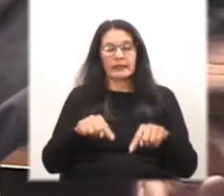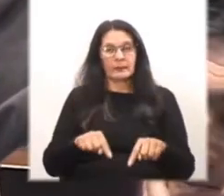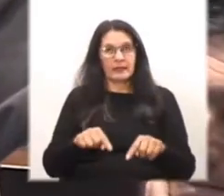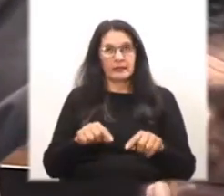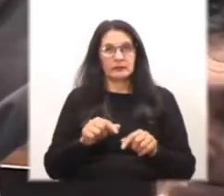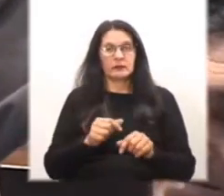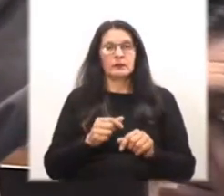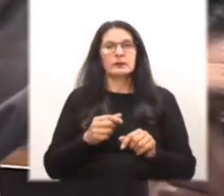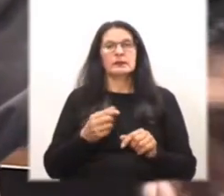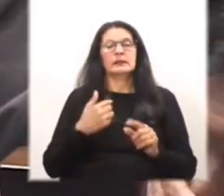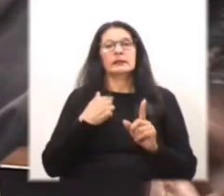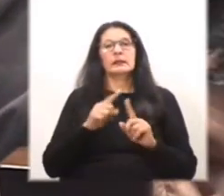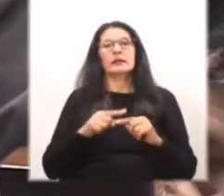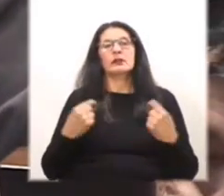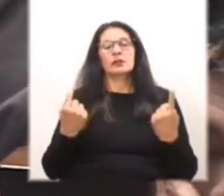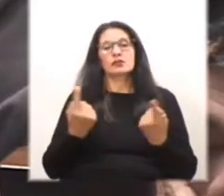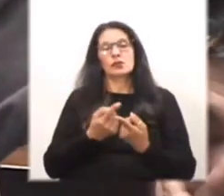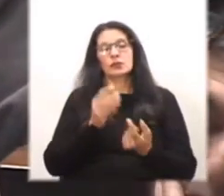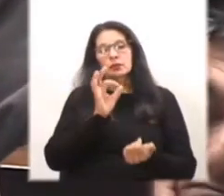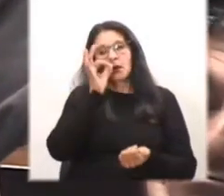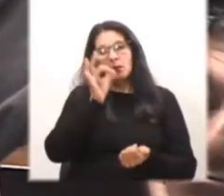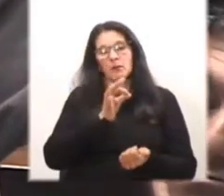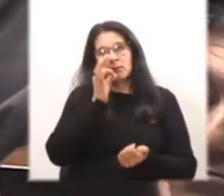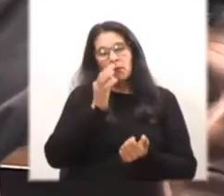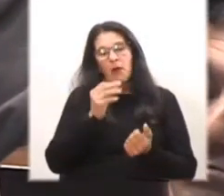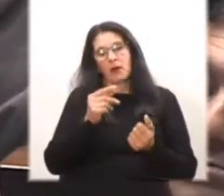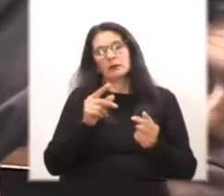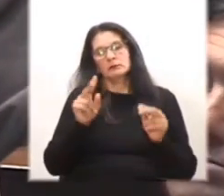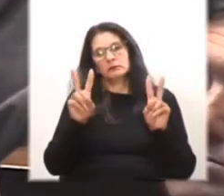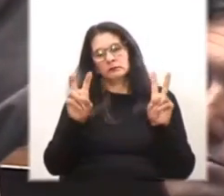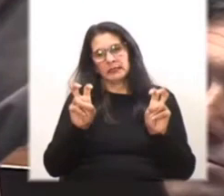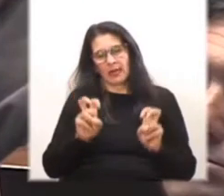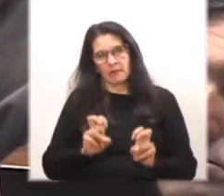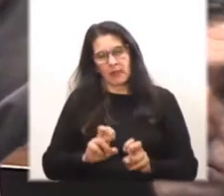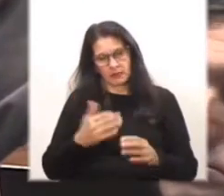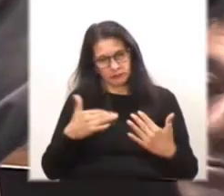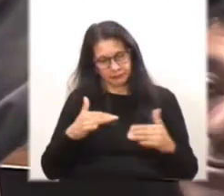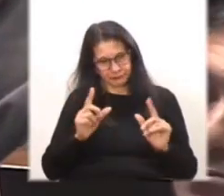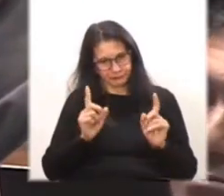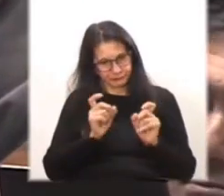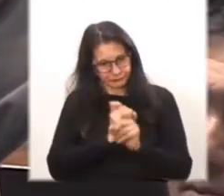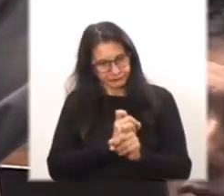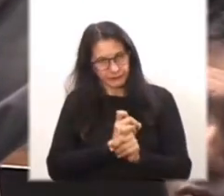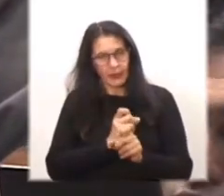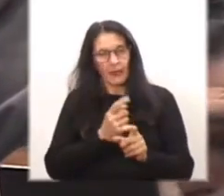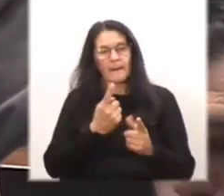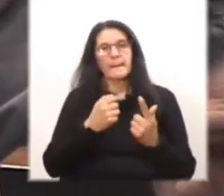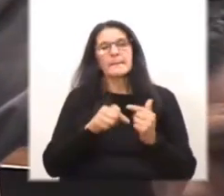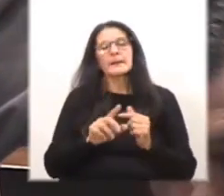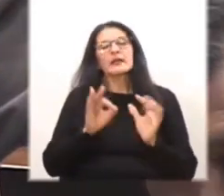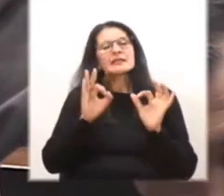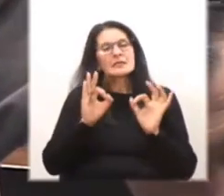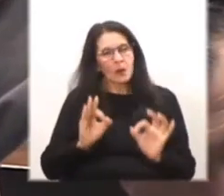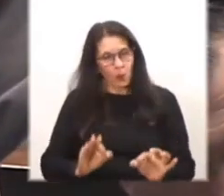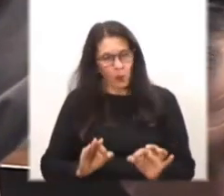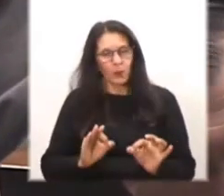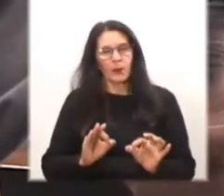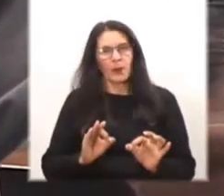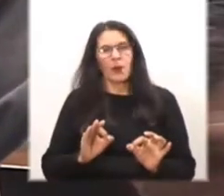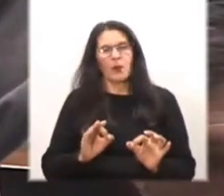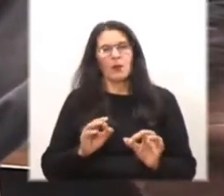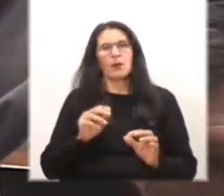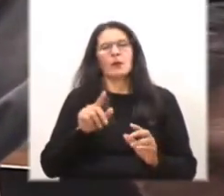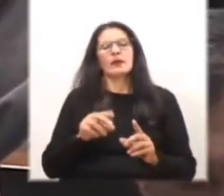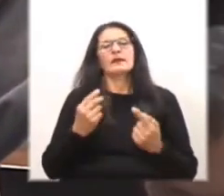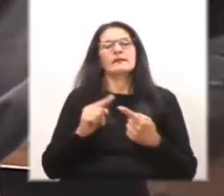donde estemos exponiendo en términos duros, pero seguramente va a ser en tono del